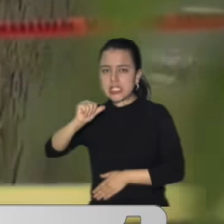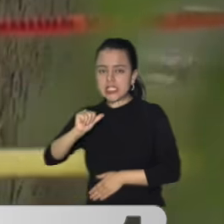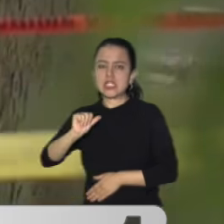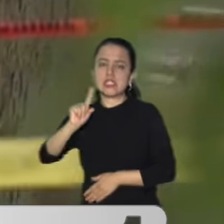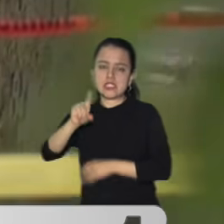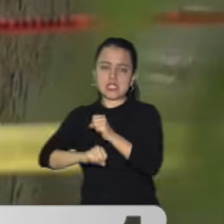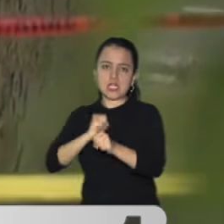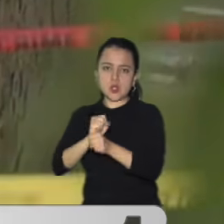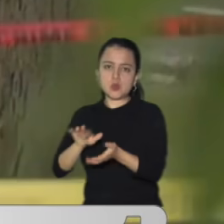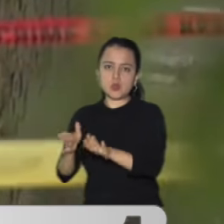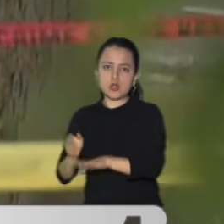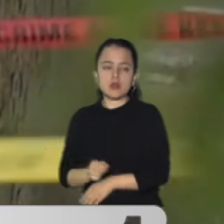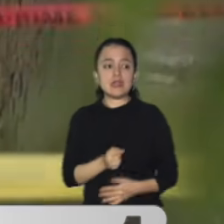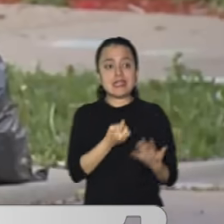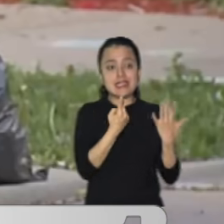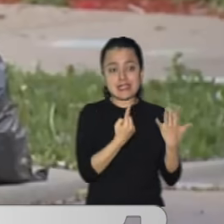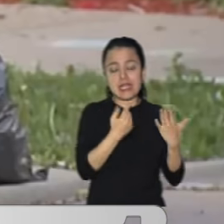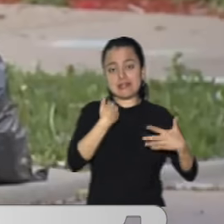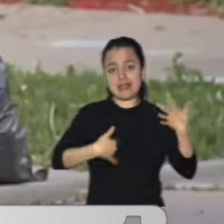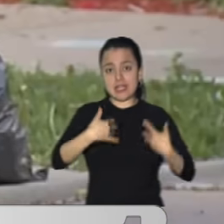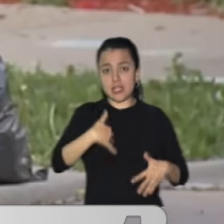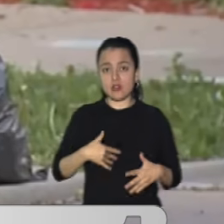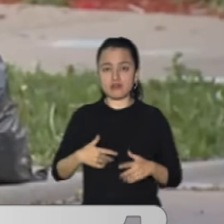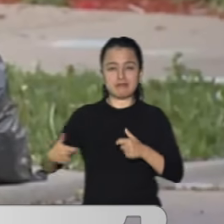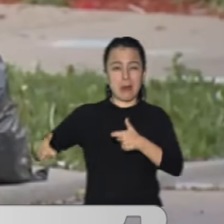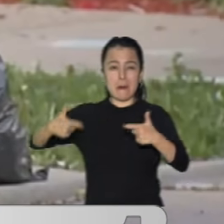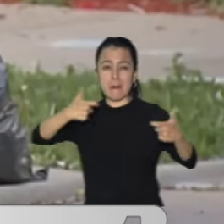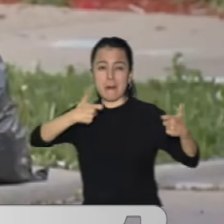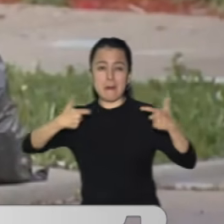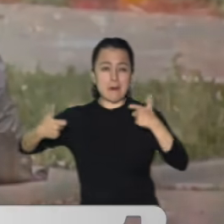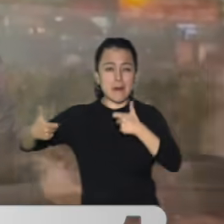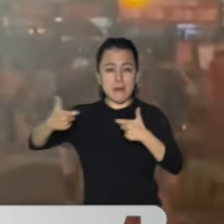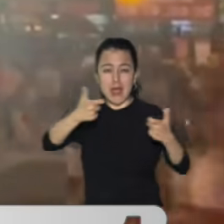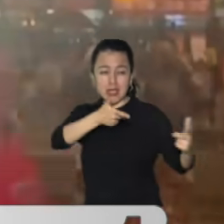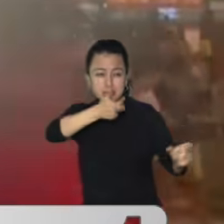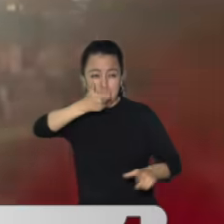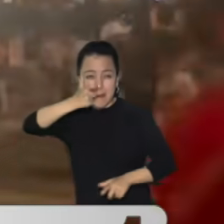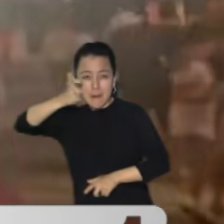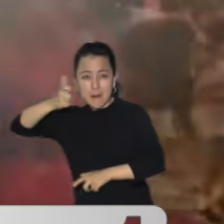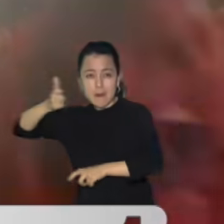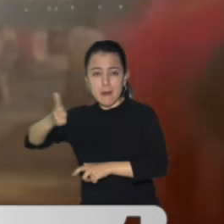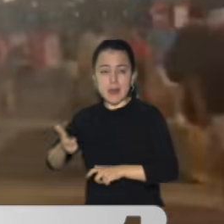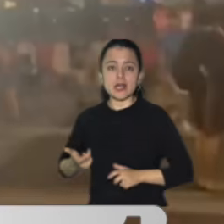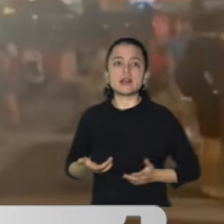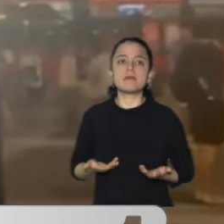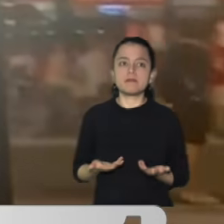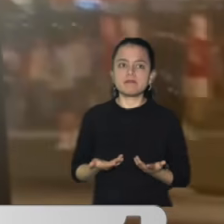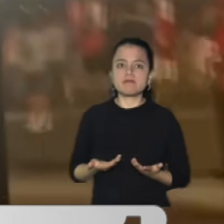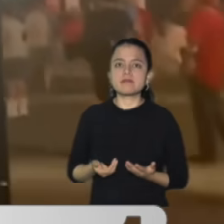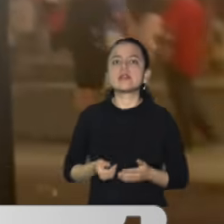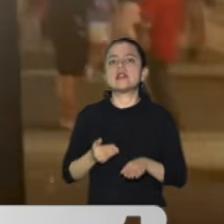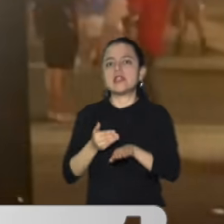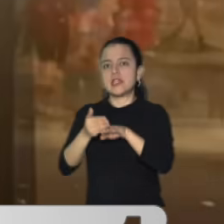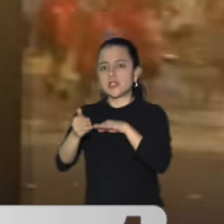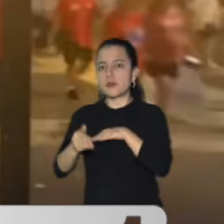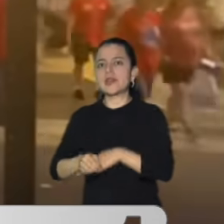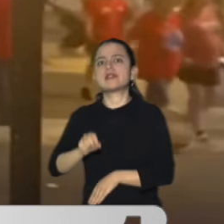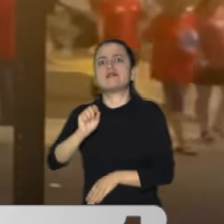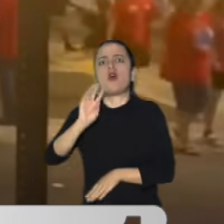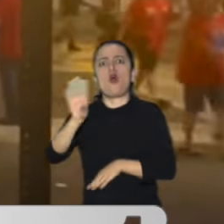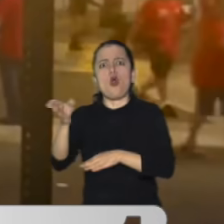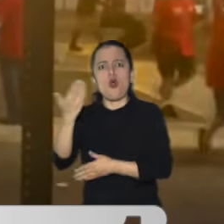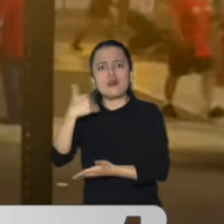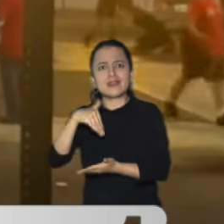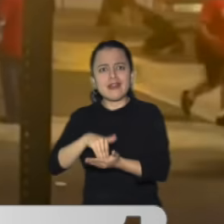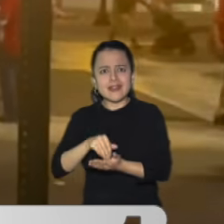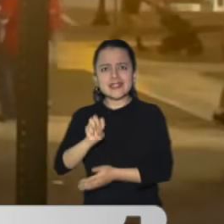años murió y otras 6 personas resultaron heridas durante un ataque, y menos de 24 horas después, 3 personas recibieron disparos durante